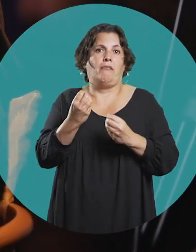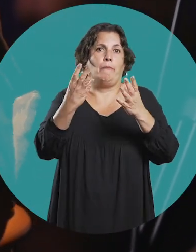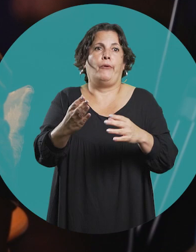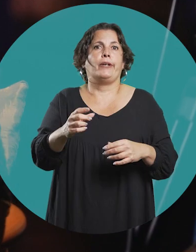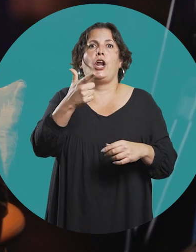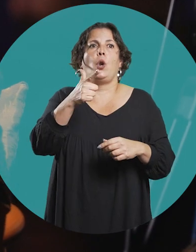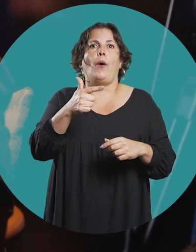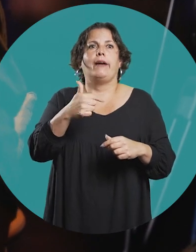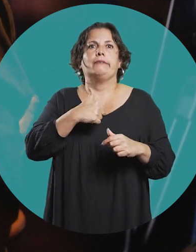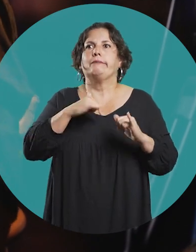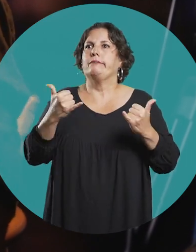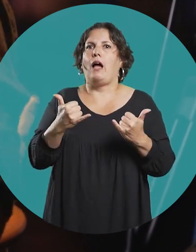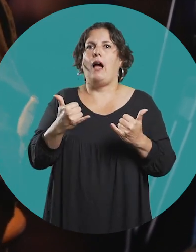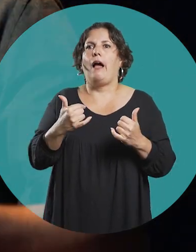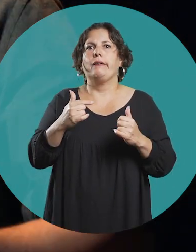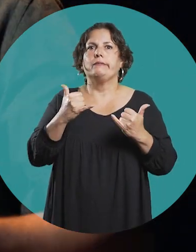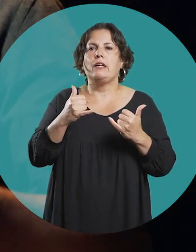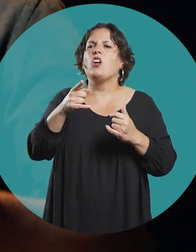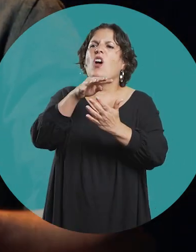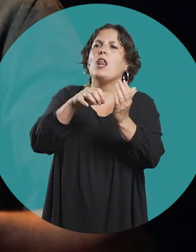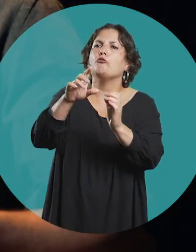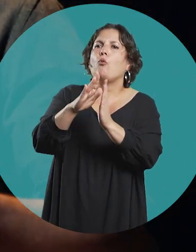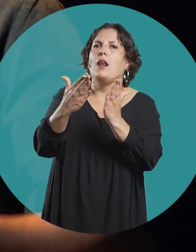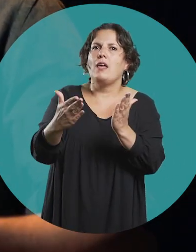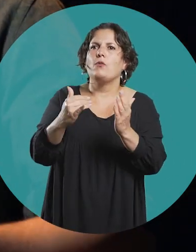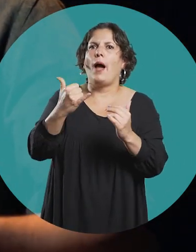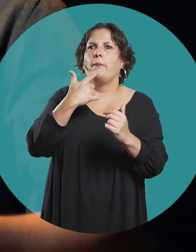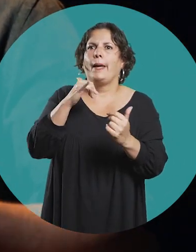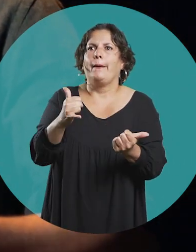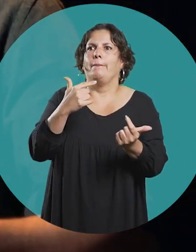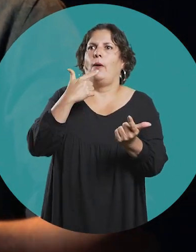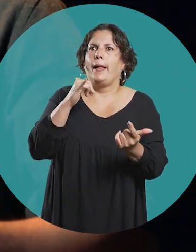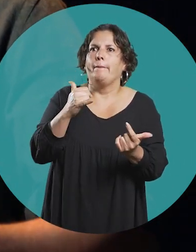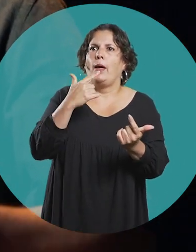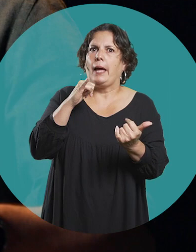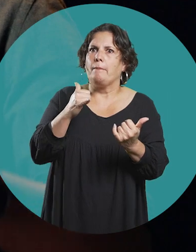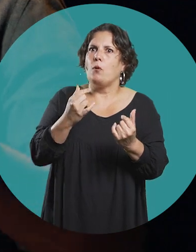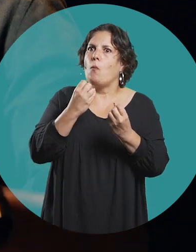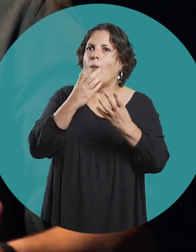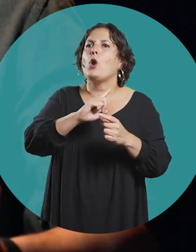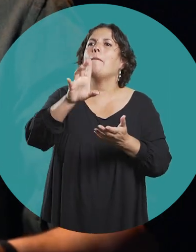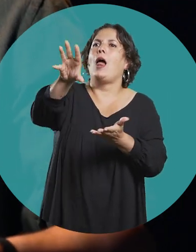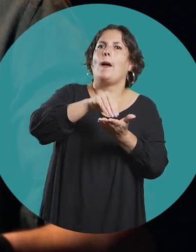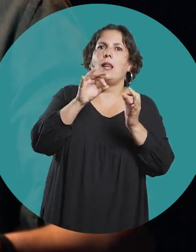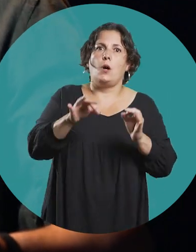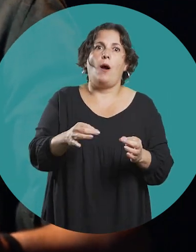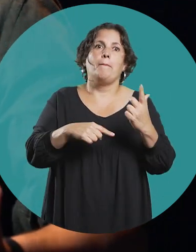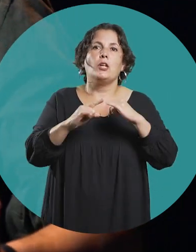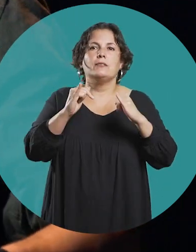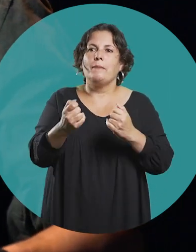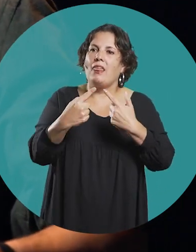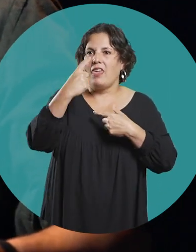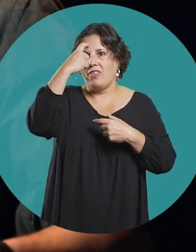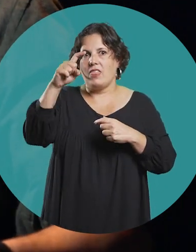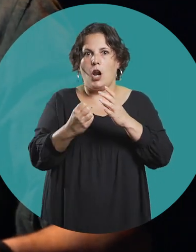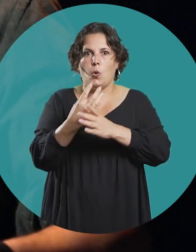no es un banco de actividades, ¿no? Y uno lee tus obras y hay muchos ejemplos inspiradores, que no es para replicar, pero sí para